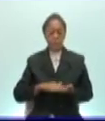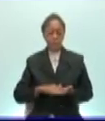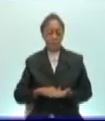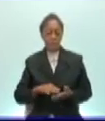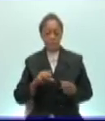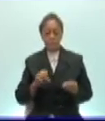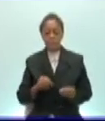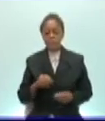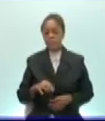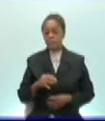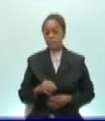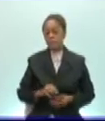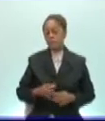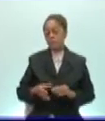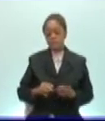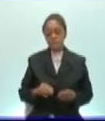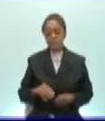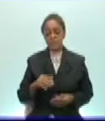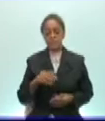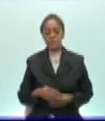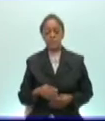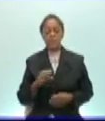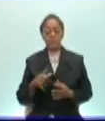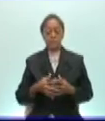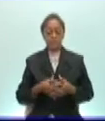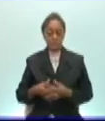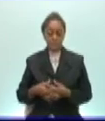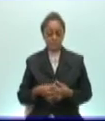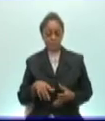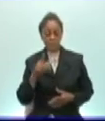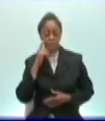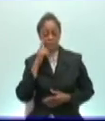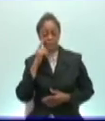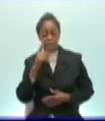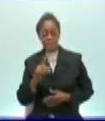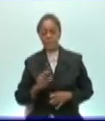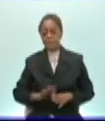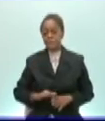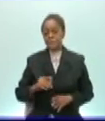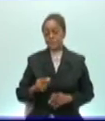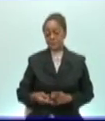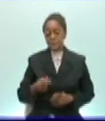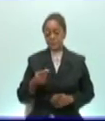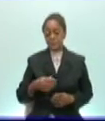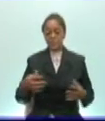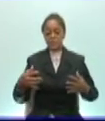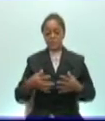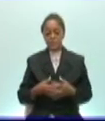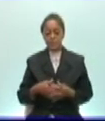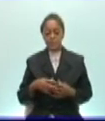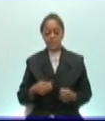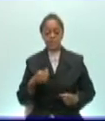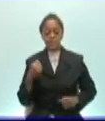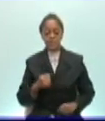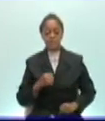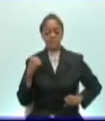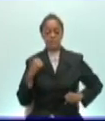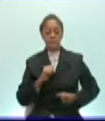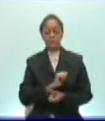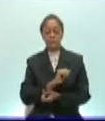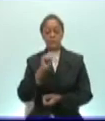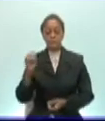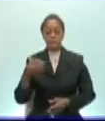una situación donde es estilo norteamericano. Lo vemos aquí, pero después lo vamos a ver con relación al Ejército Libertador y Santiago de